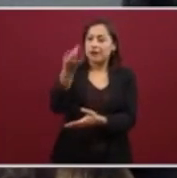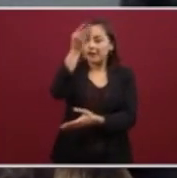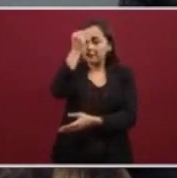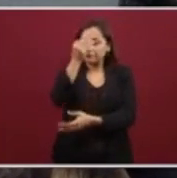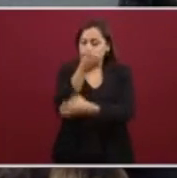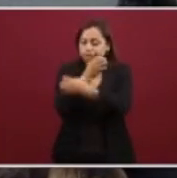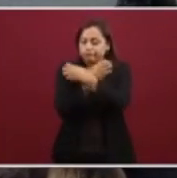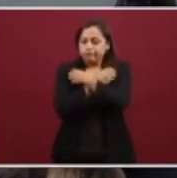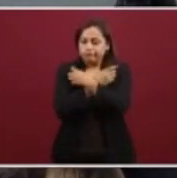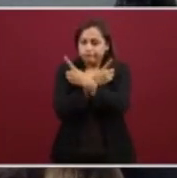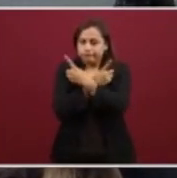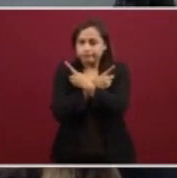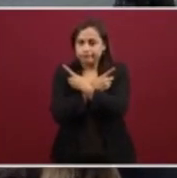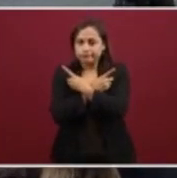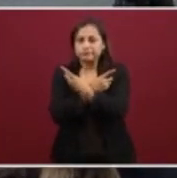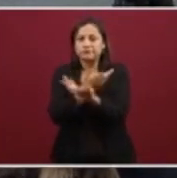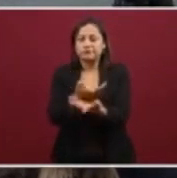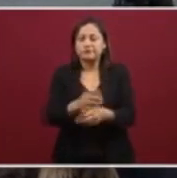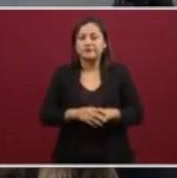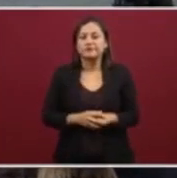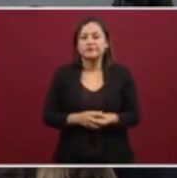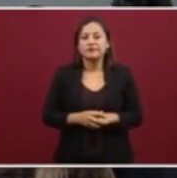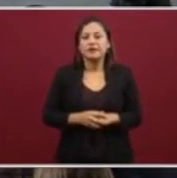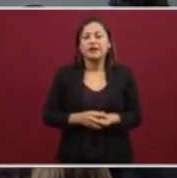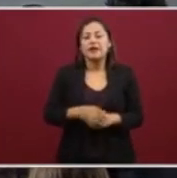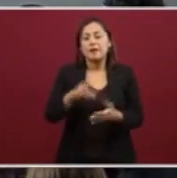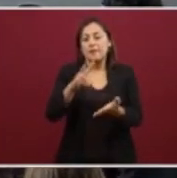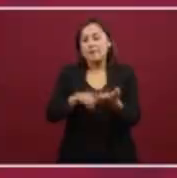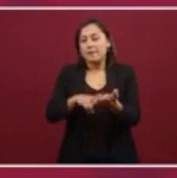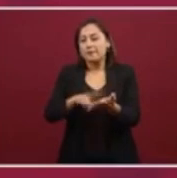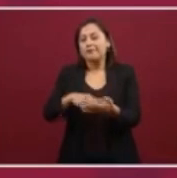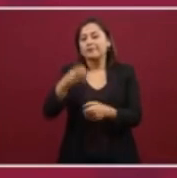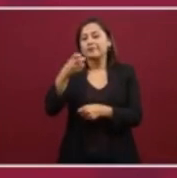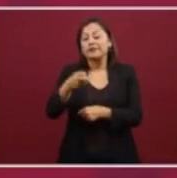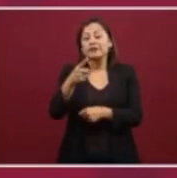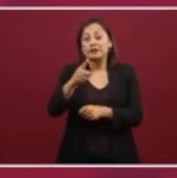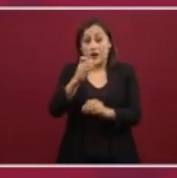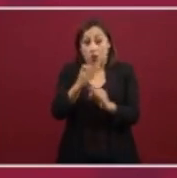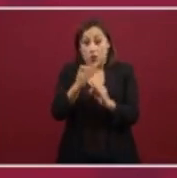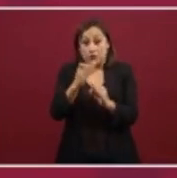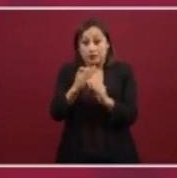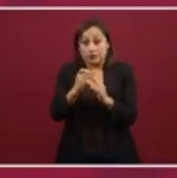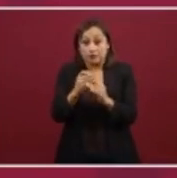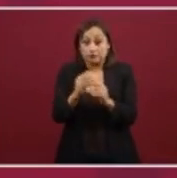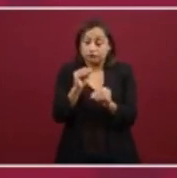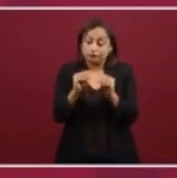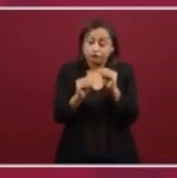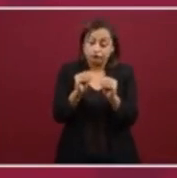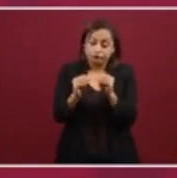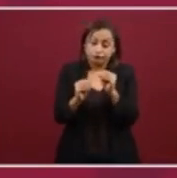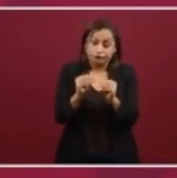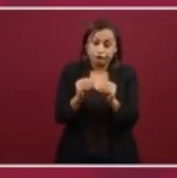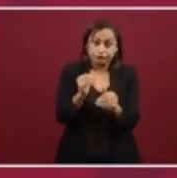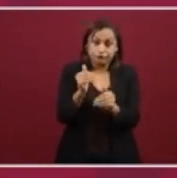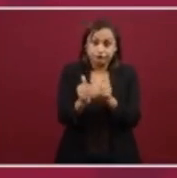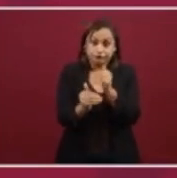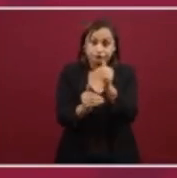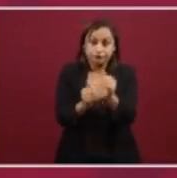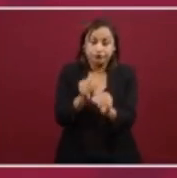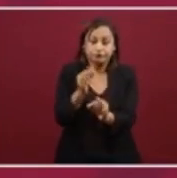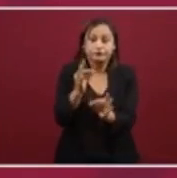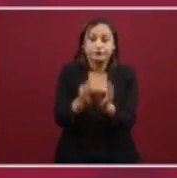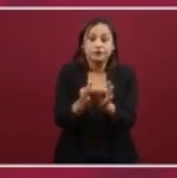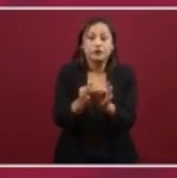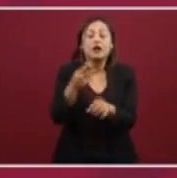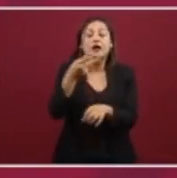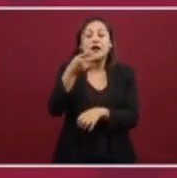lo que se está resolviendo, pero la indicación es no